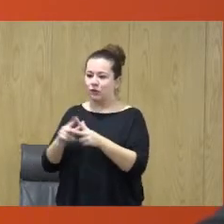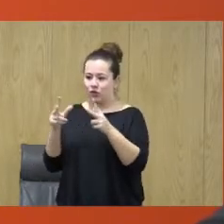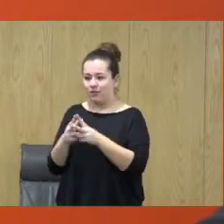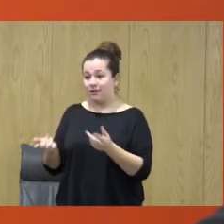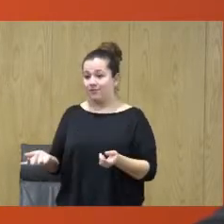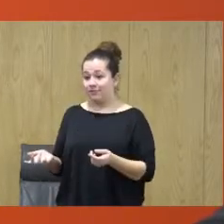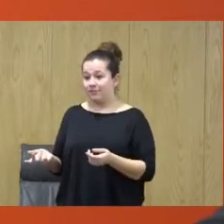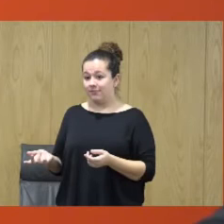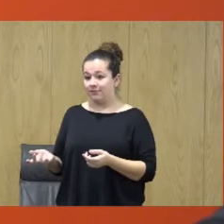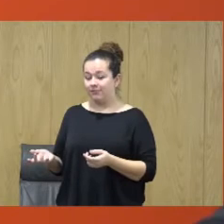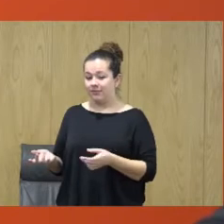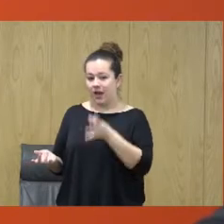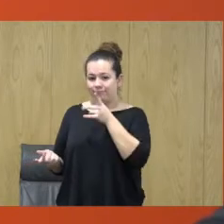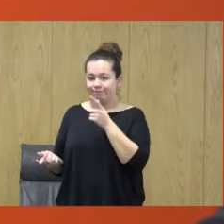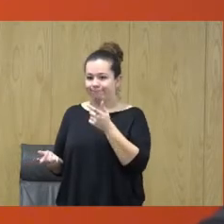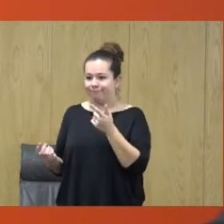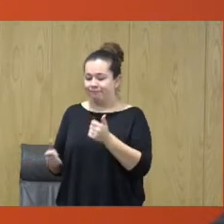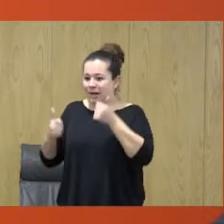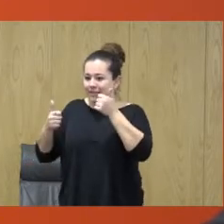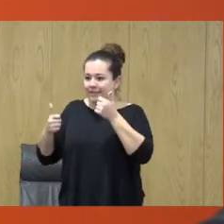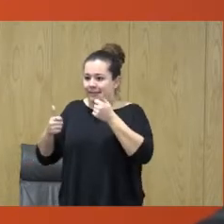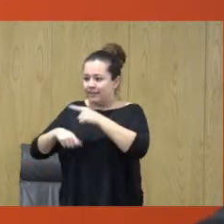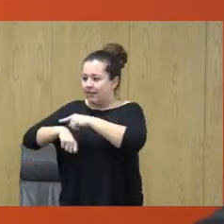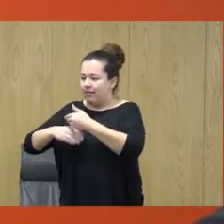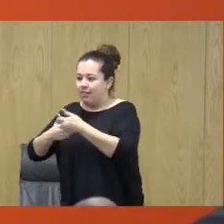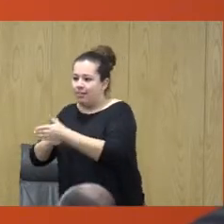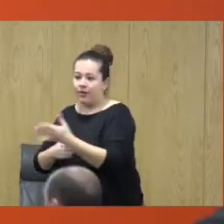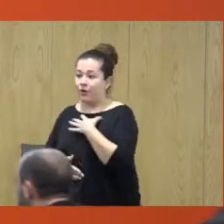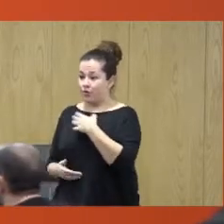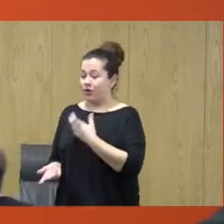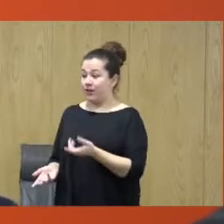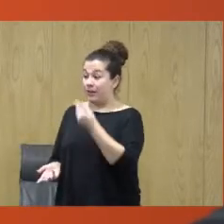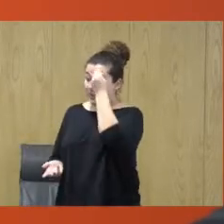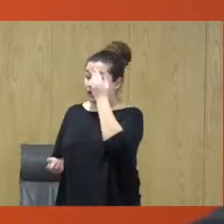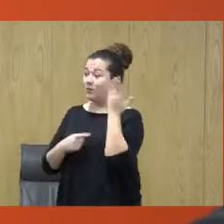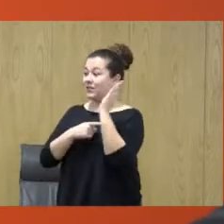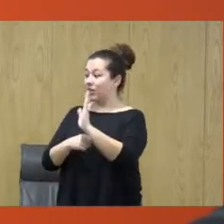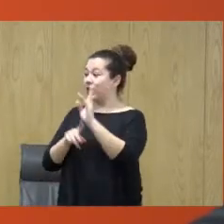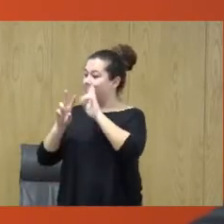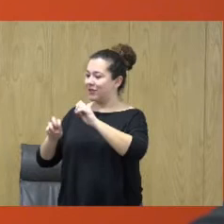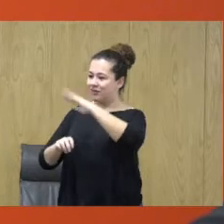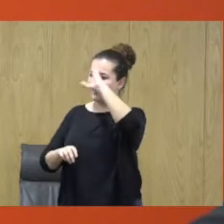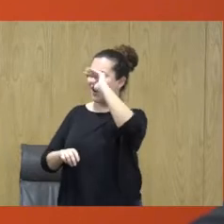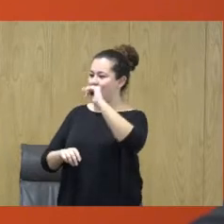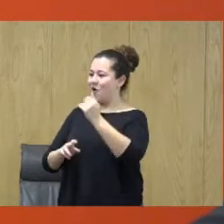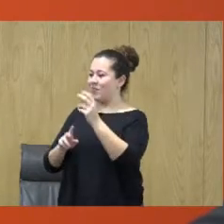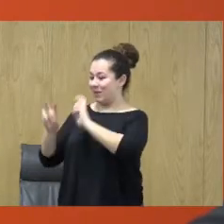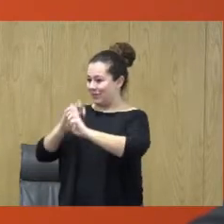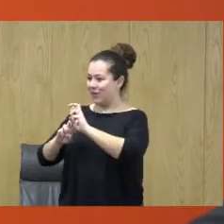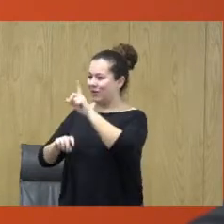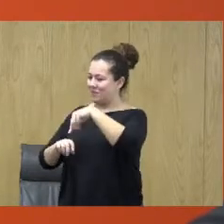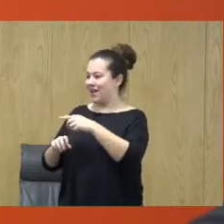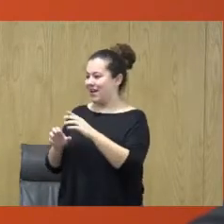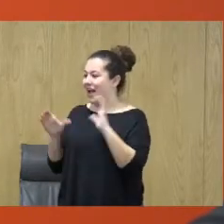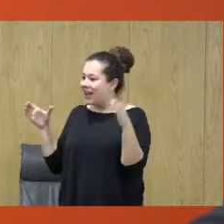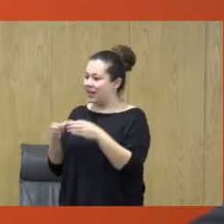ya más demoras. Y creo que la presentación de la investigación, saludo a los investigadores, al equipo y